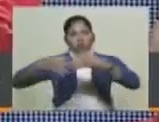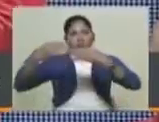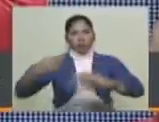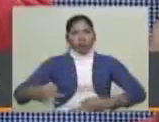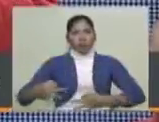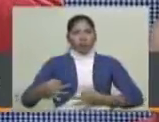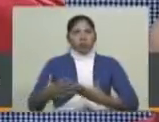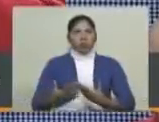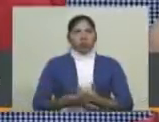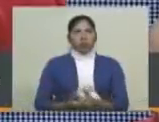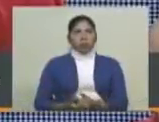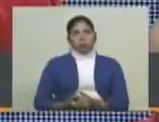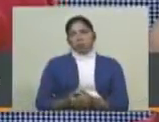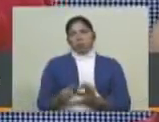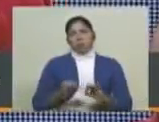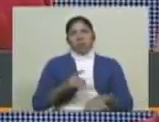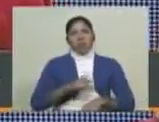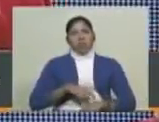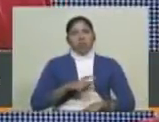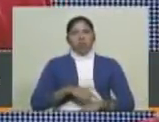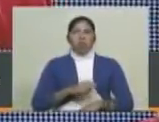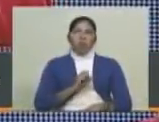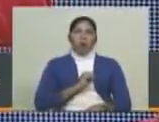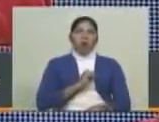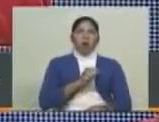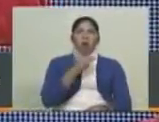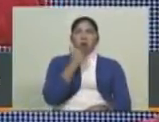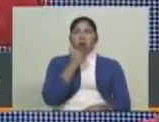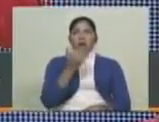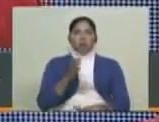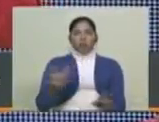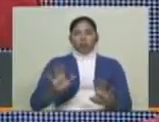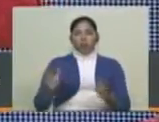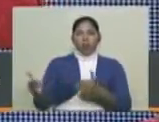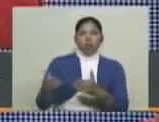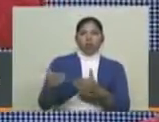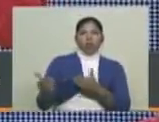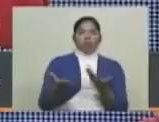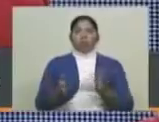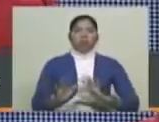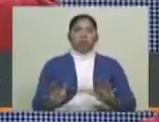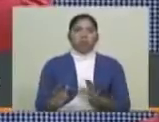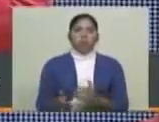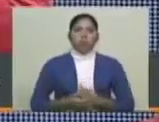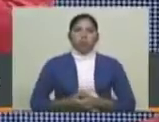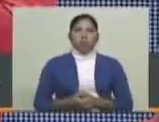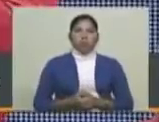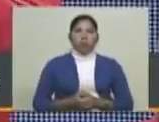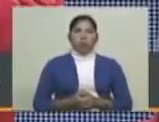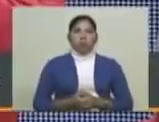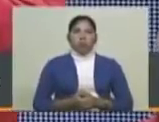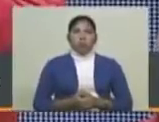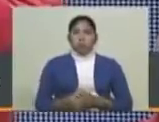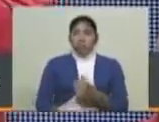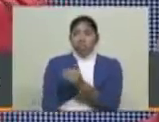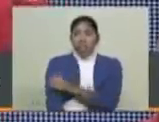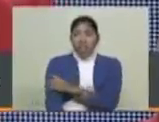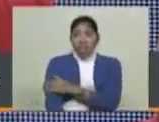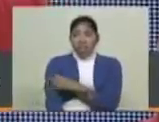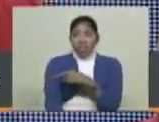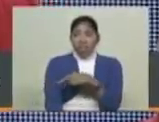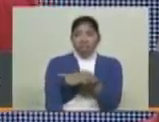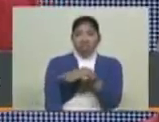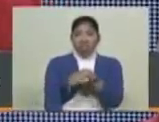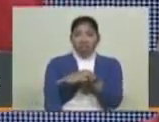Decisiones que hay que tomar sin temor al tiempo, lo ha dicho nuestro hermano presidente Nicolás Maduro. Ah, ¿qué quiere la derecha? Que